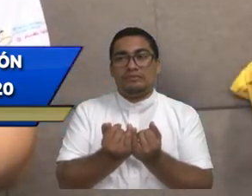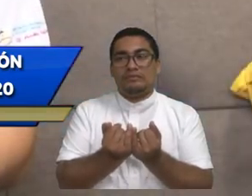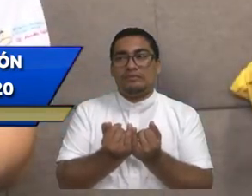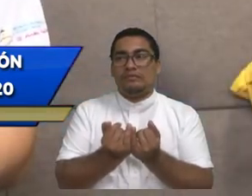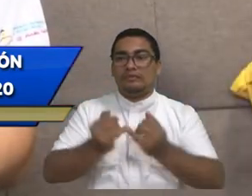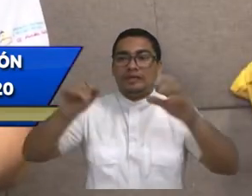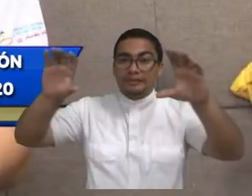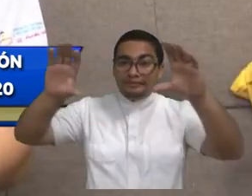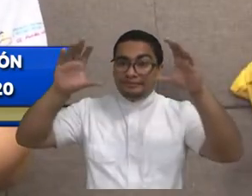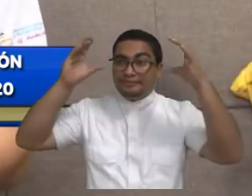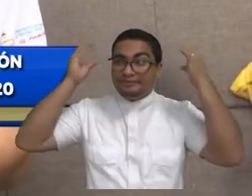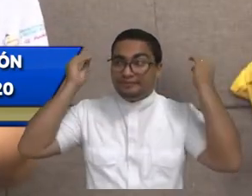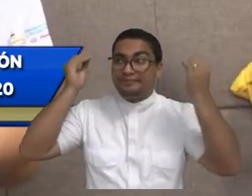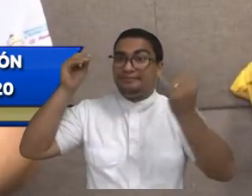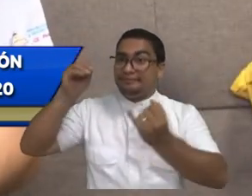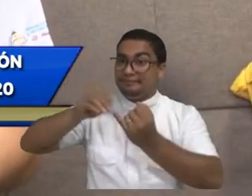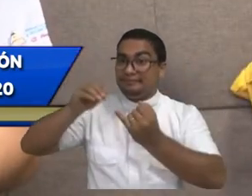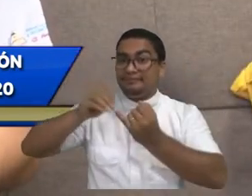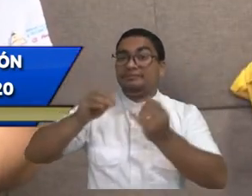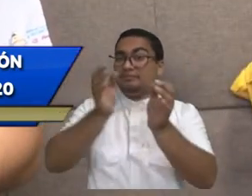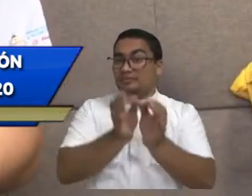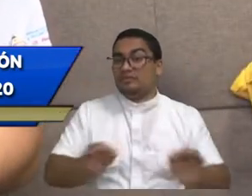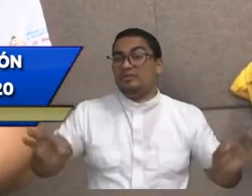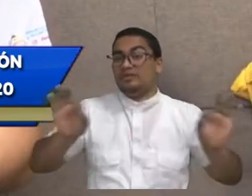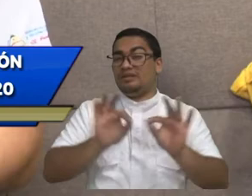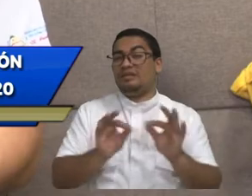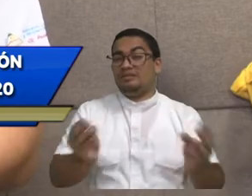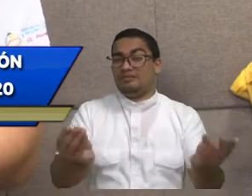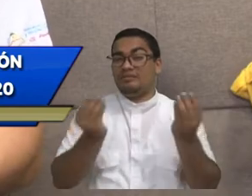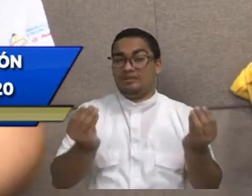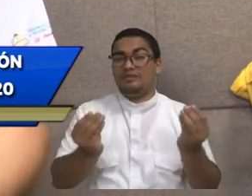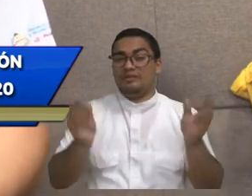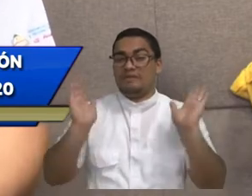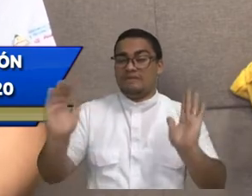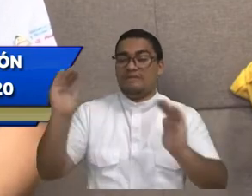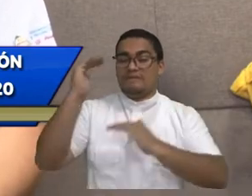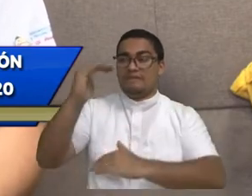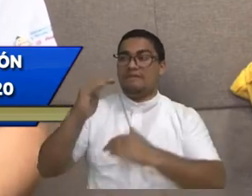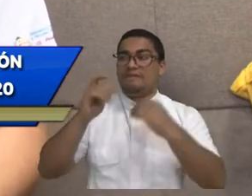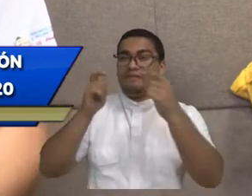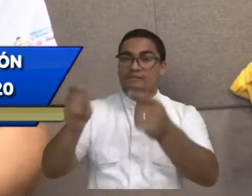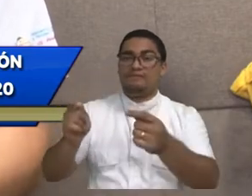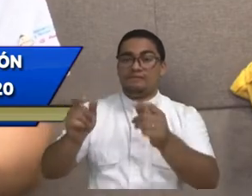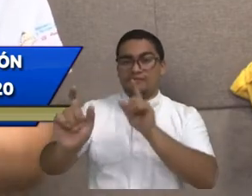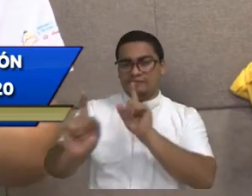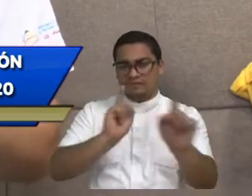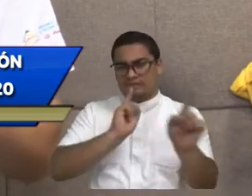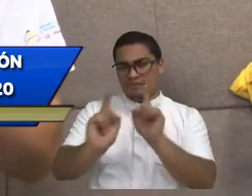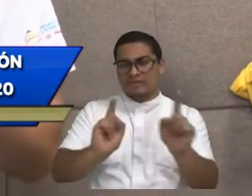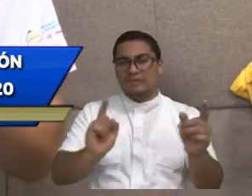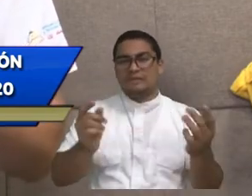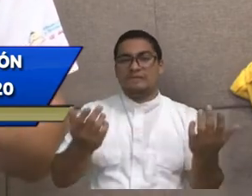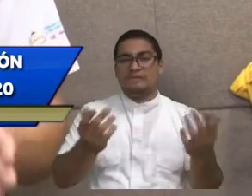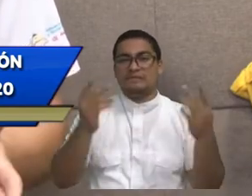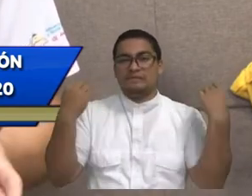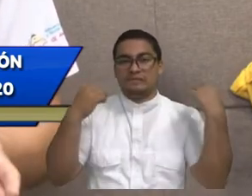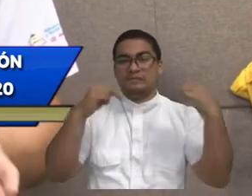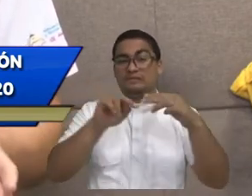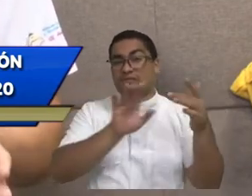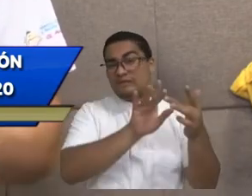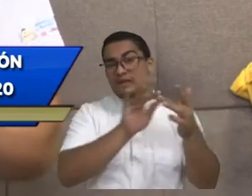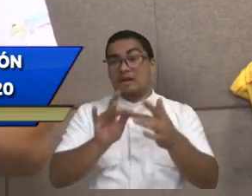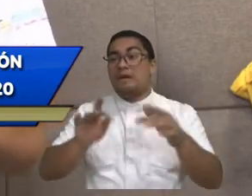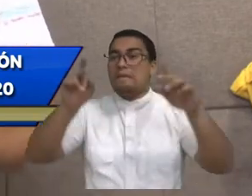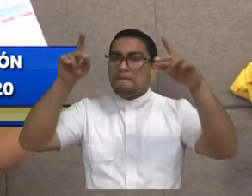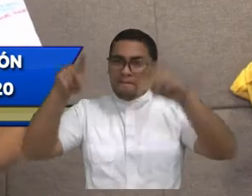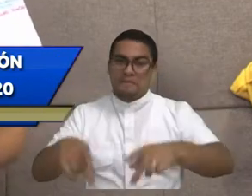tecnológica tenemos otro componente muy importante que la certificación de competencias laborales a trabajadores con experiencia